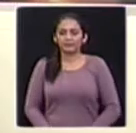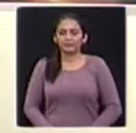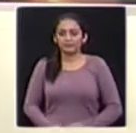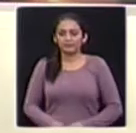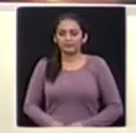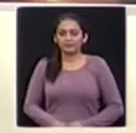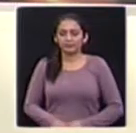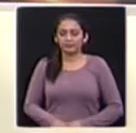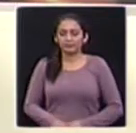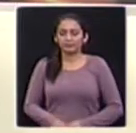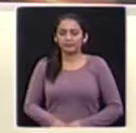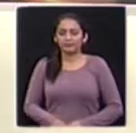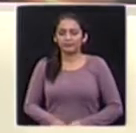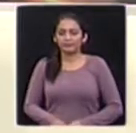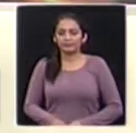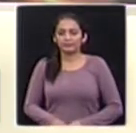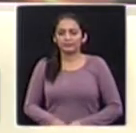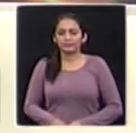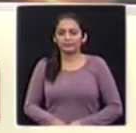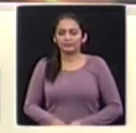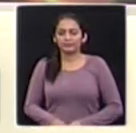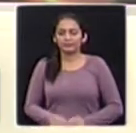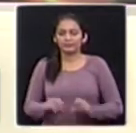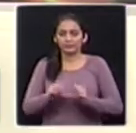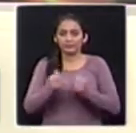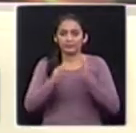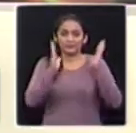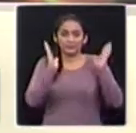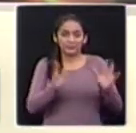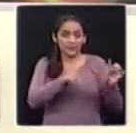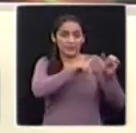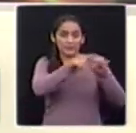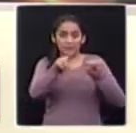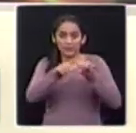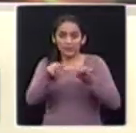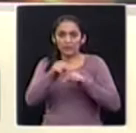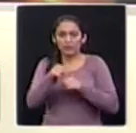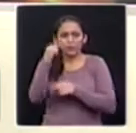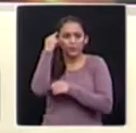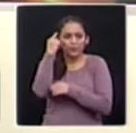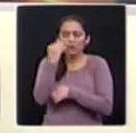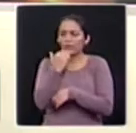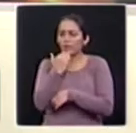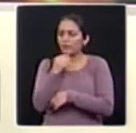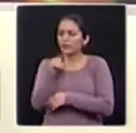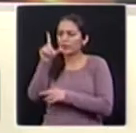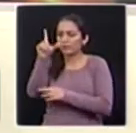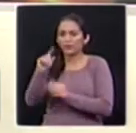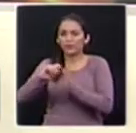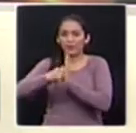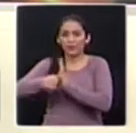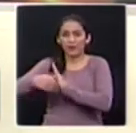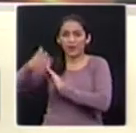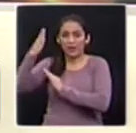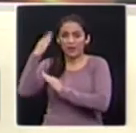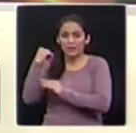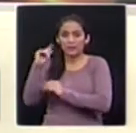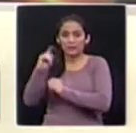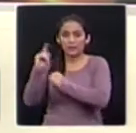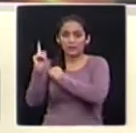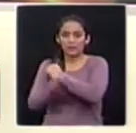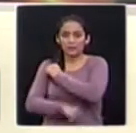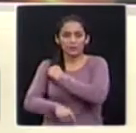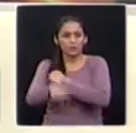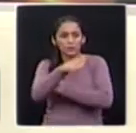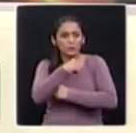Con la información, entre los asambleístas no hay claridad sobre si Carlos Pollitt está o no impedido de ejercer cargo público tras la censura que resolvió el juicio